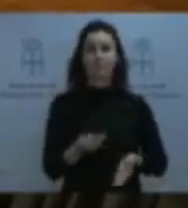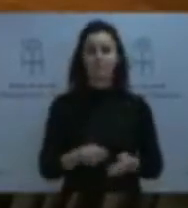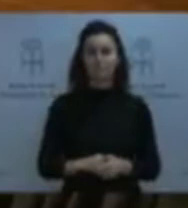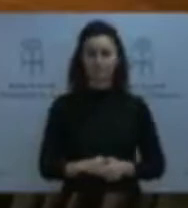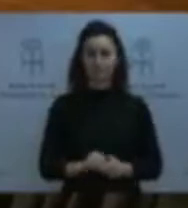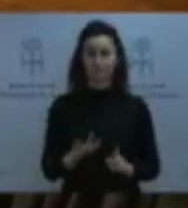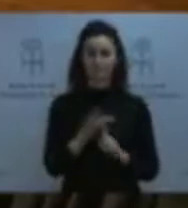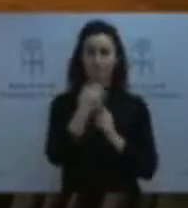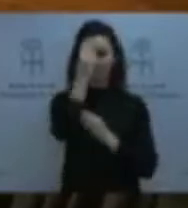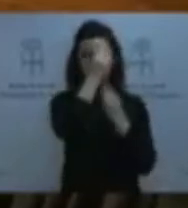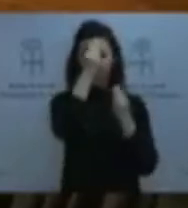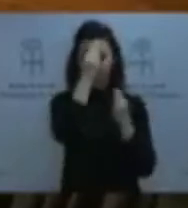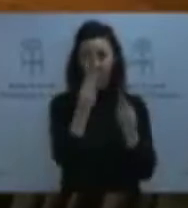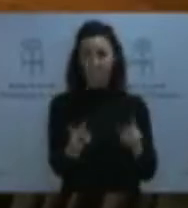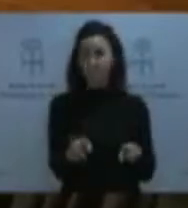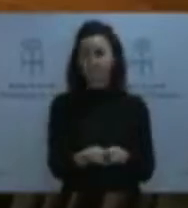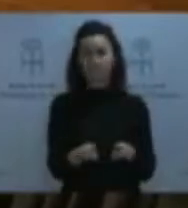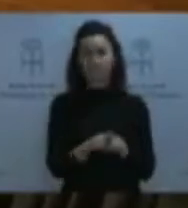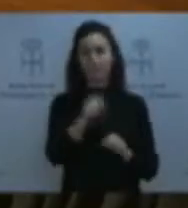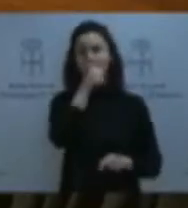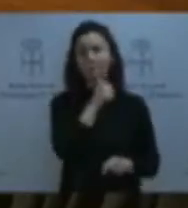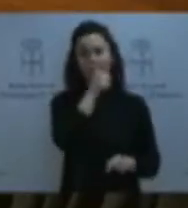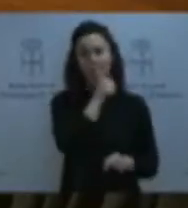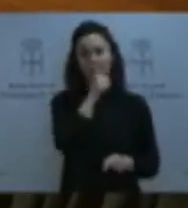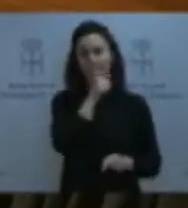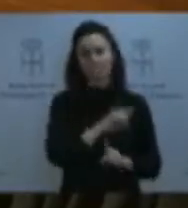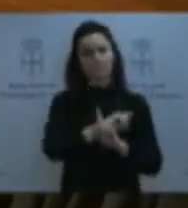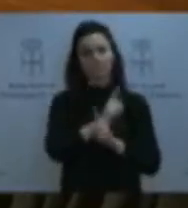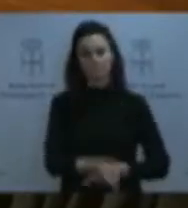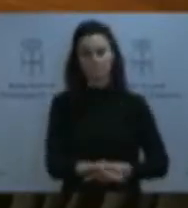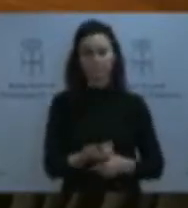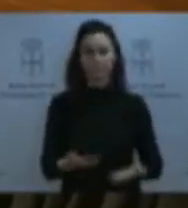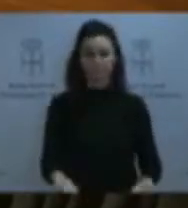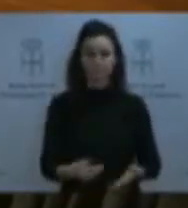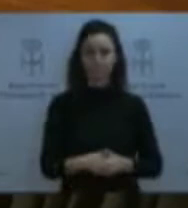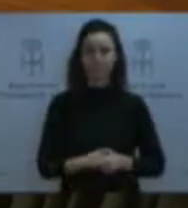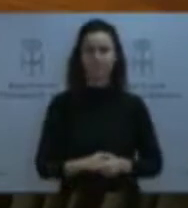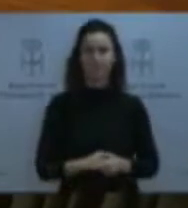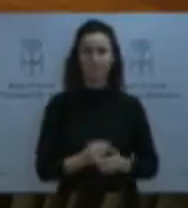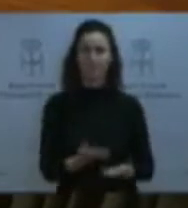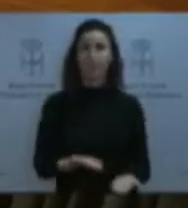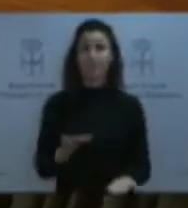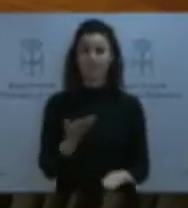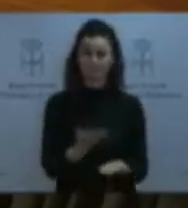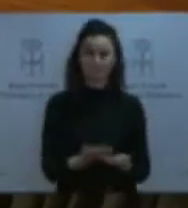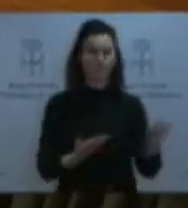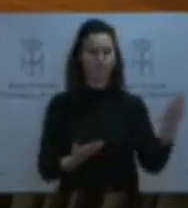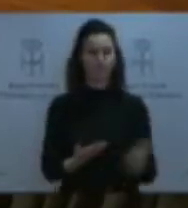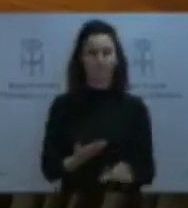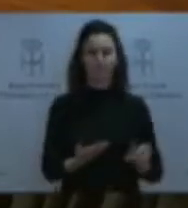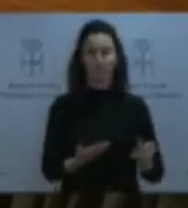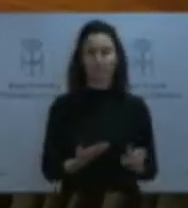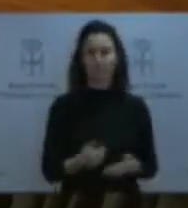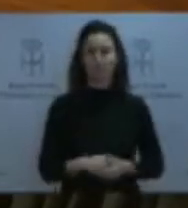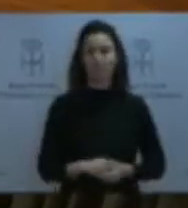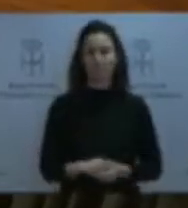insostenible en este momento y pedimos que intervenga pues en nombre de las